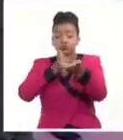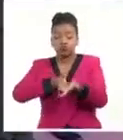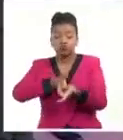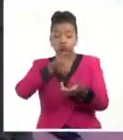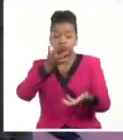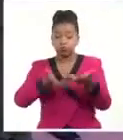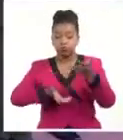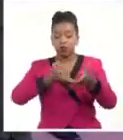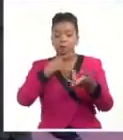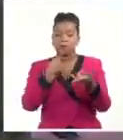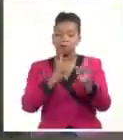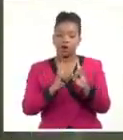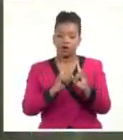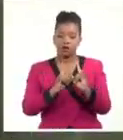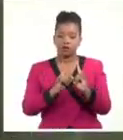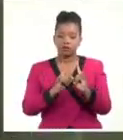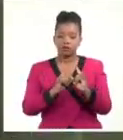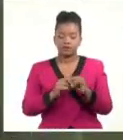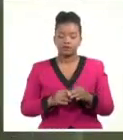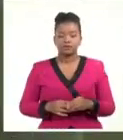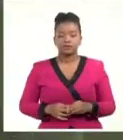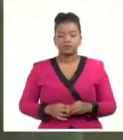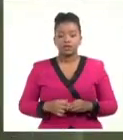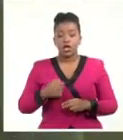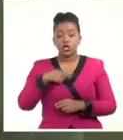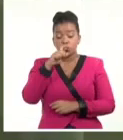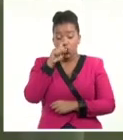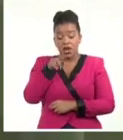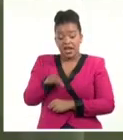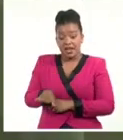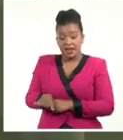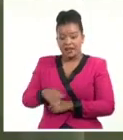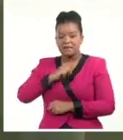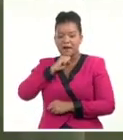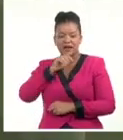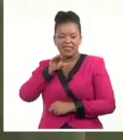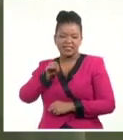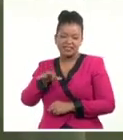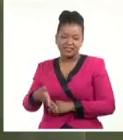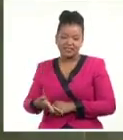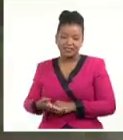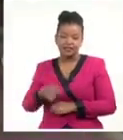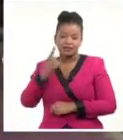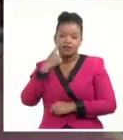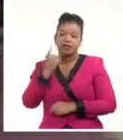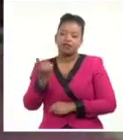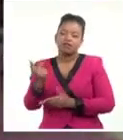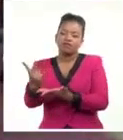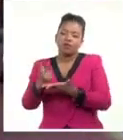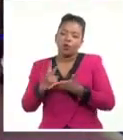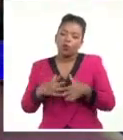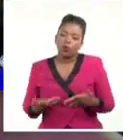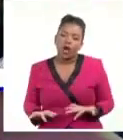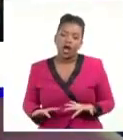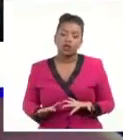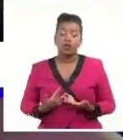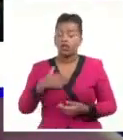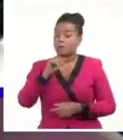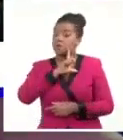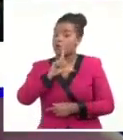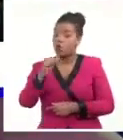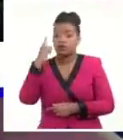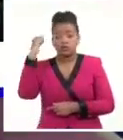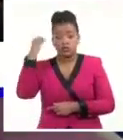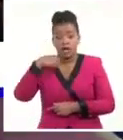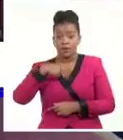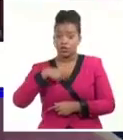deber. Cuando era chiquita, mi mamá le decía, Juanqui, ¿cuándo tú vienes? Y él decía, me voy, sabes que soy militar,